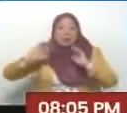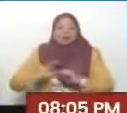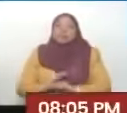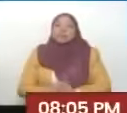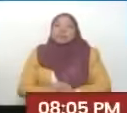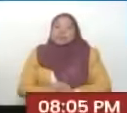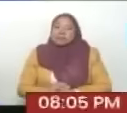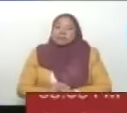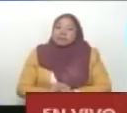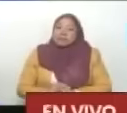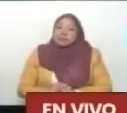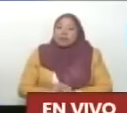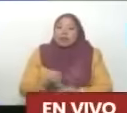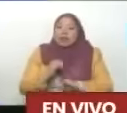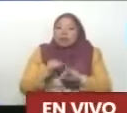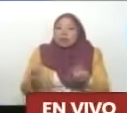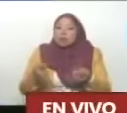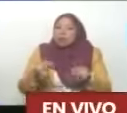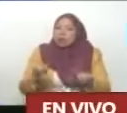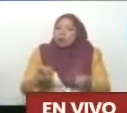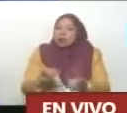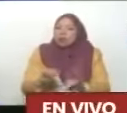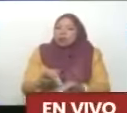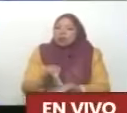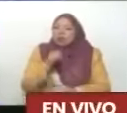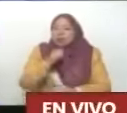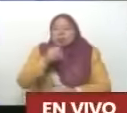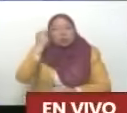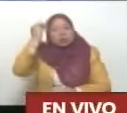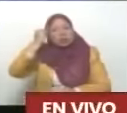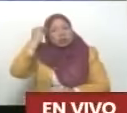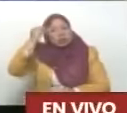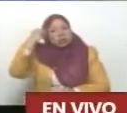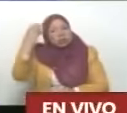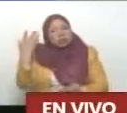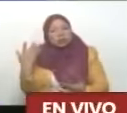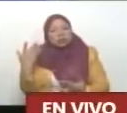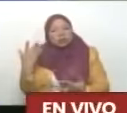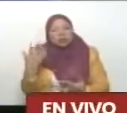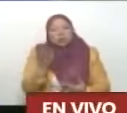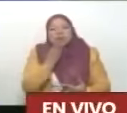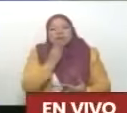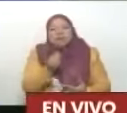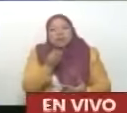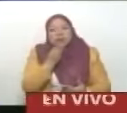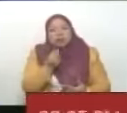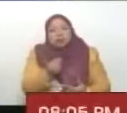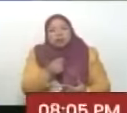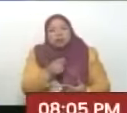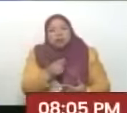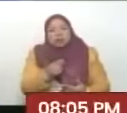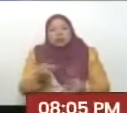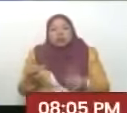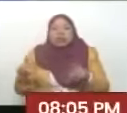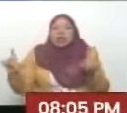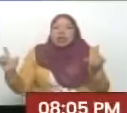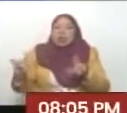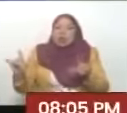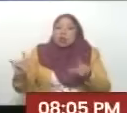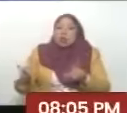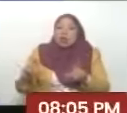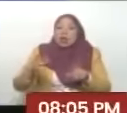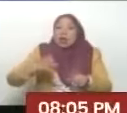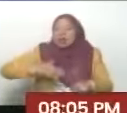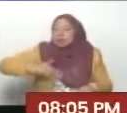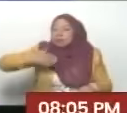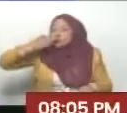Bueno, presidente, para cerrar quisiera saber su opinión en este contexto. Israel cierra la cadena Al Jazeera, está Milei una vez